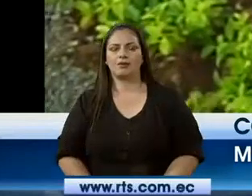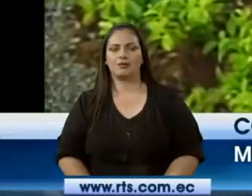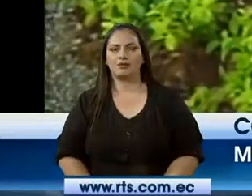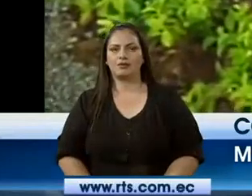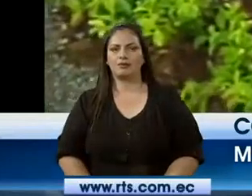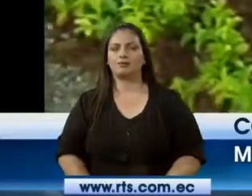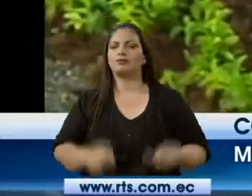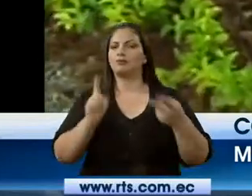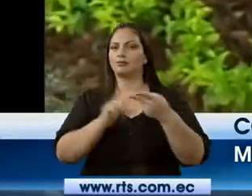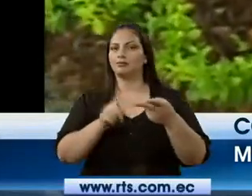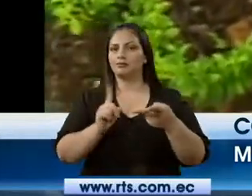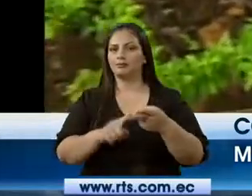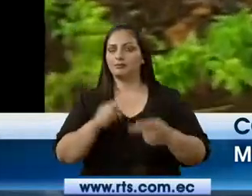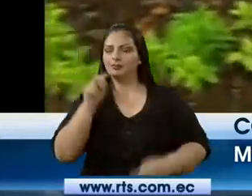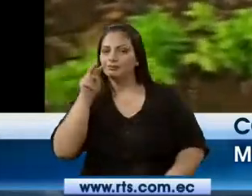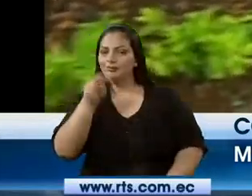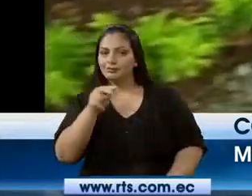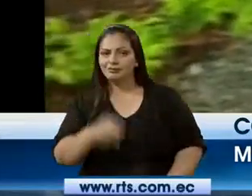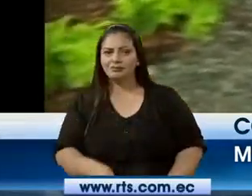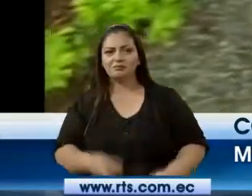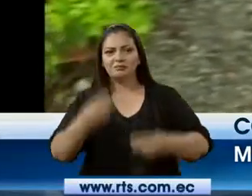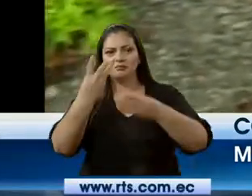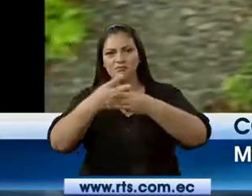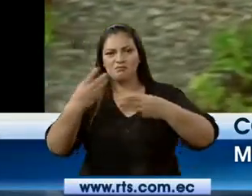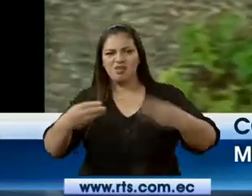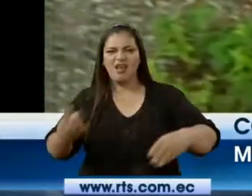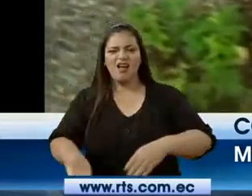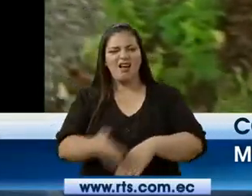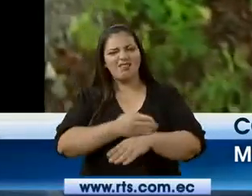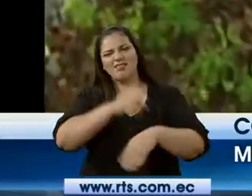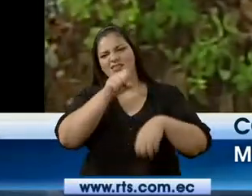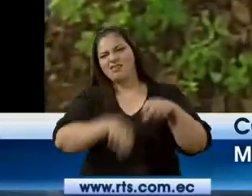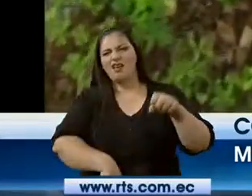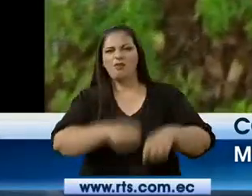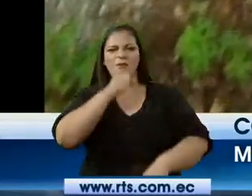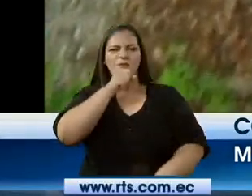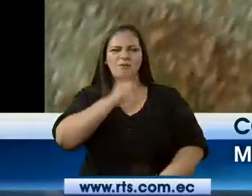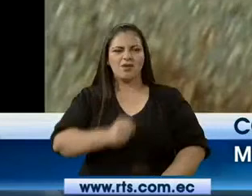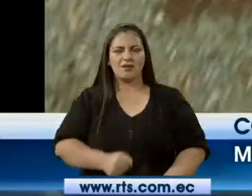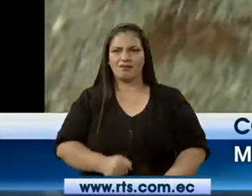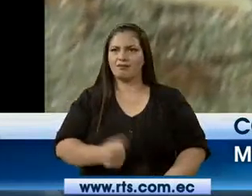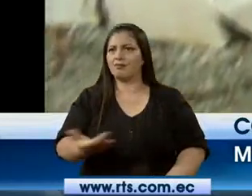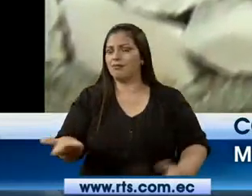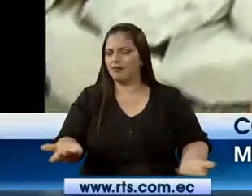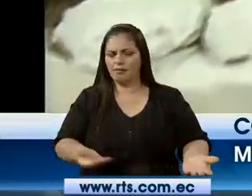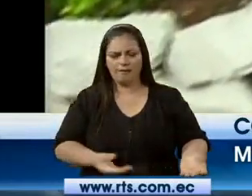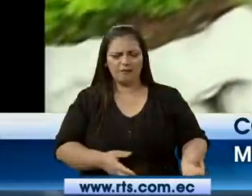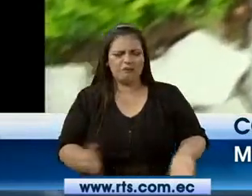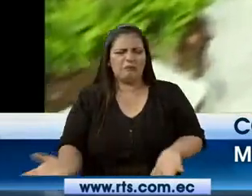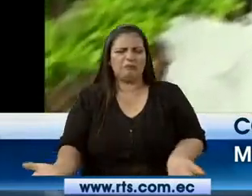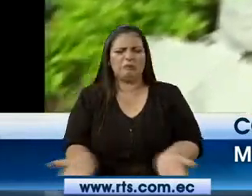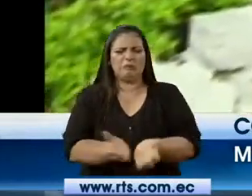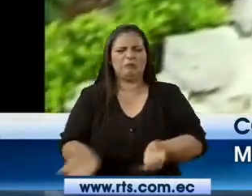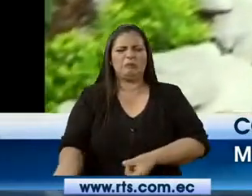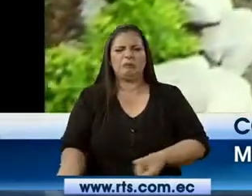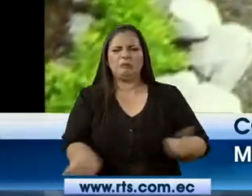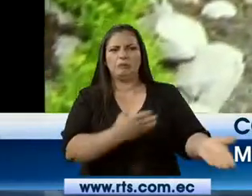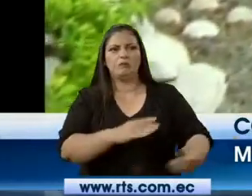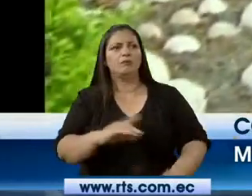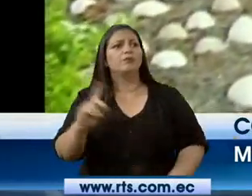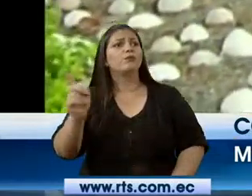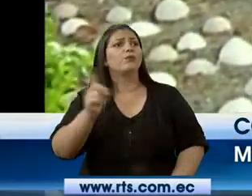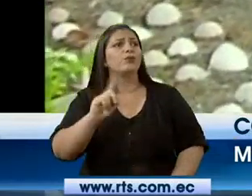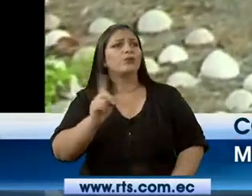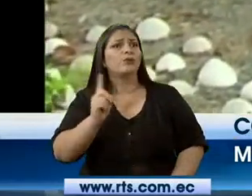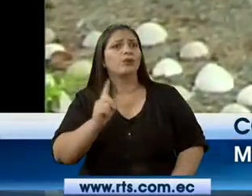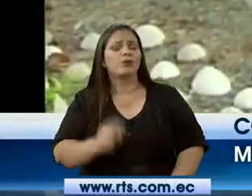reciclaje de los materiales, como tú puedes ver aquí. Mira, por ejemplo, ese pozo de la dicha está realizado con llantas y luego